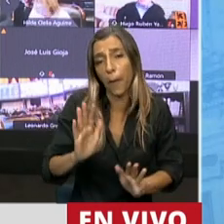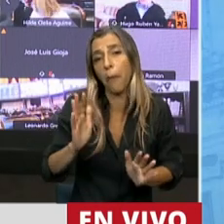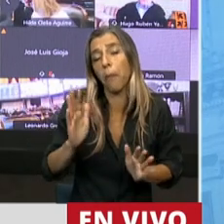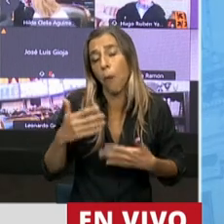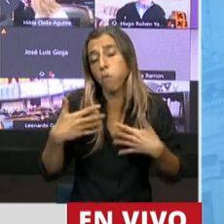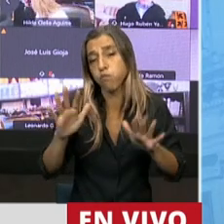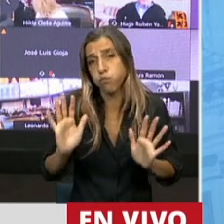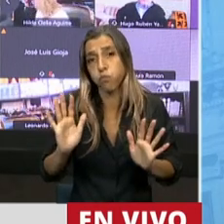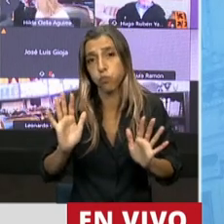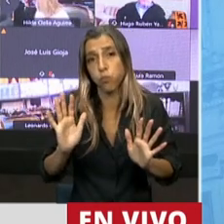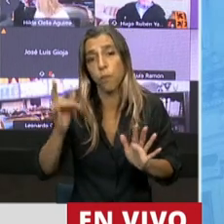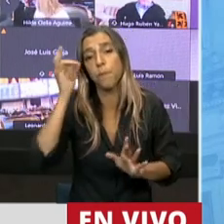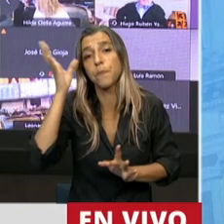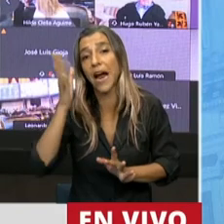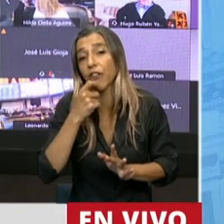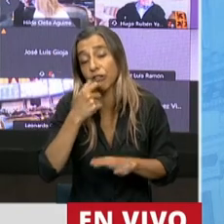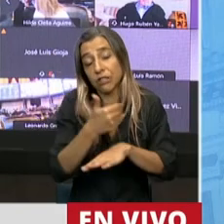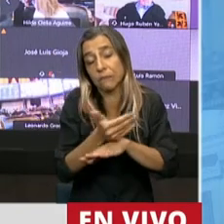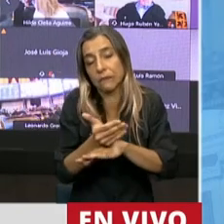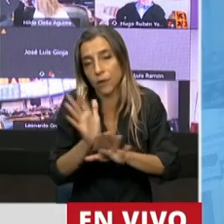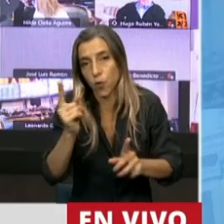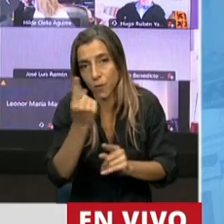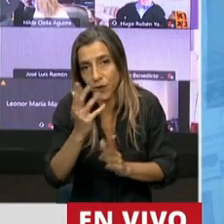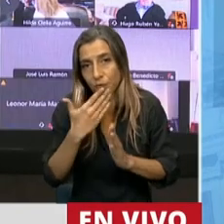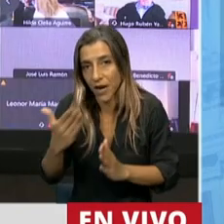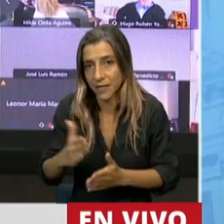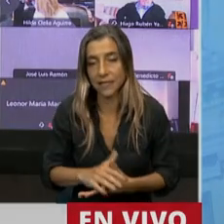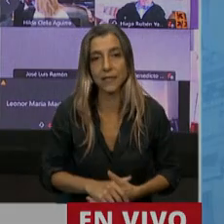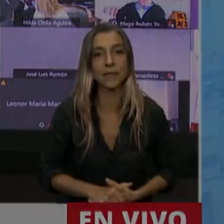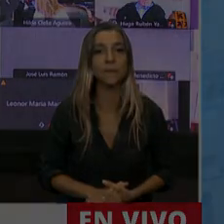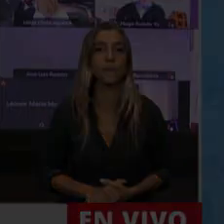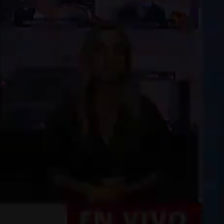perdón si me excedí un minuto. Gracias. Gracias, diputado.